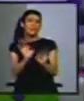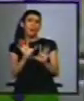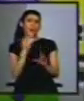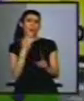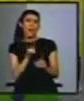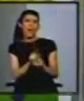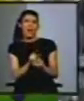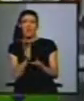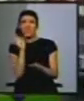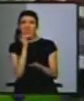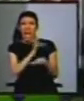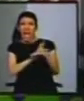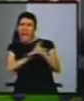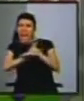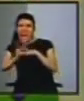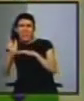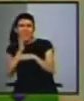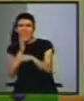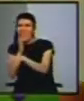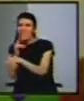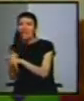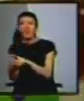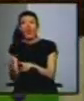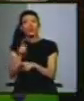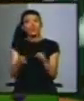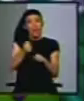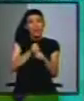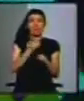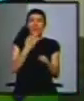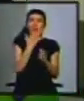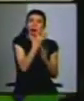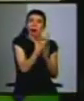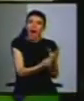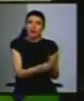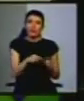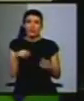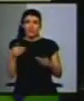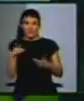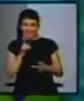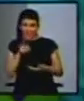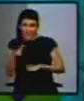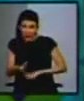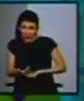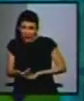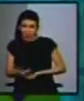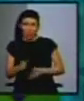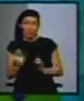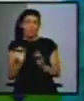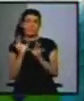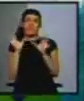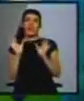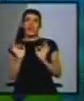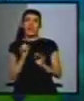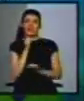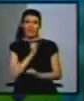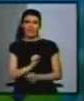hasta el alternativo comienza a agotarse. Quedarse con uno en esta fecha será un verdadero milagro navideño.